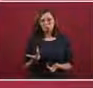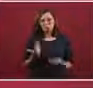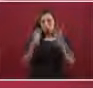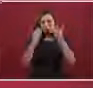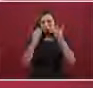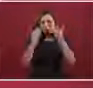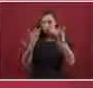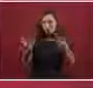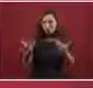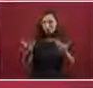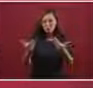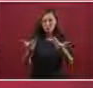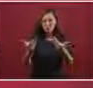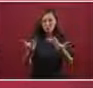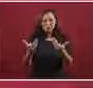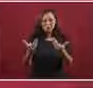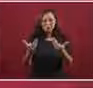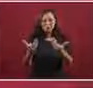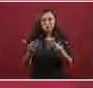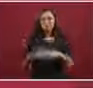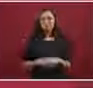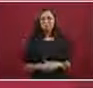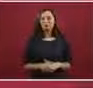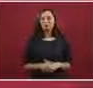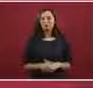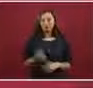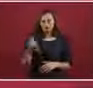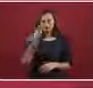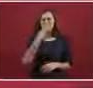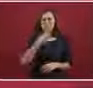constaté, me lo expresaron